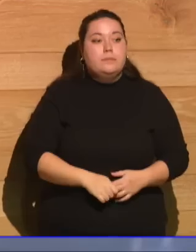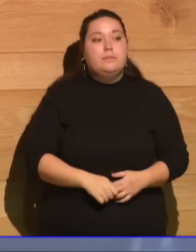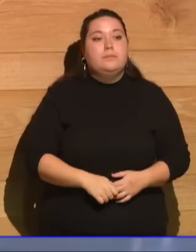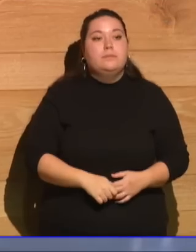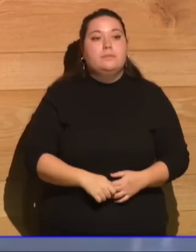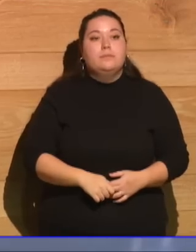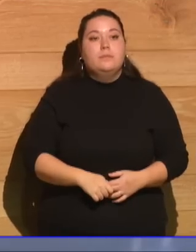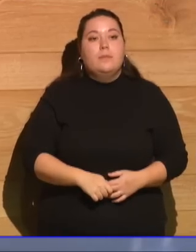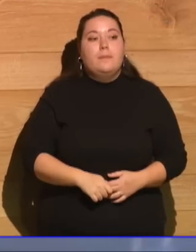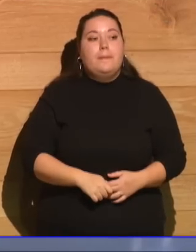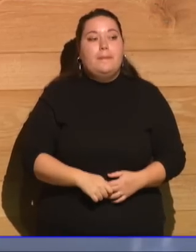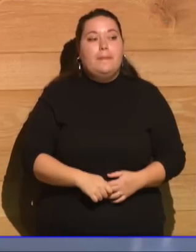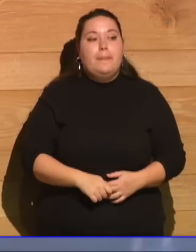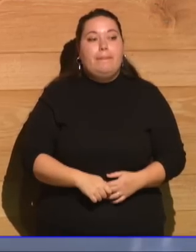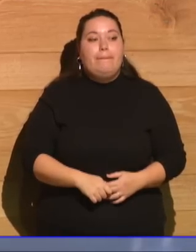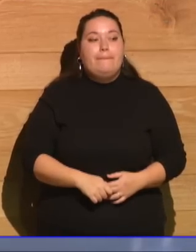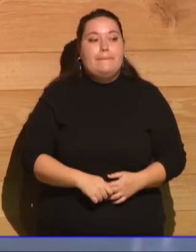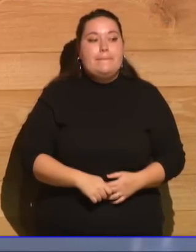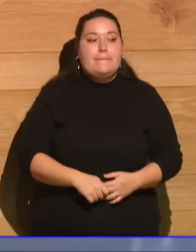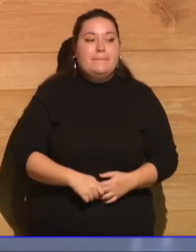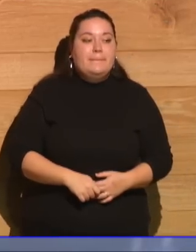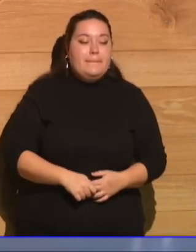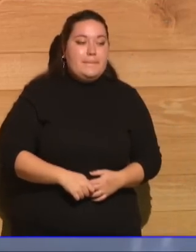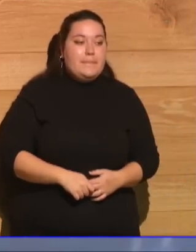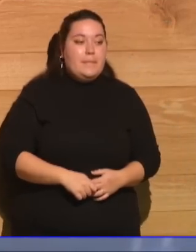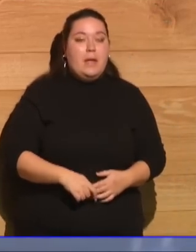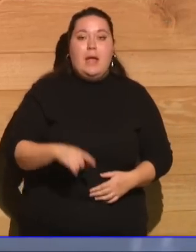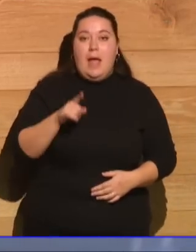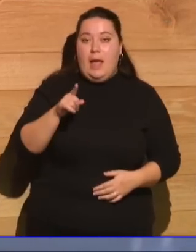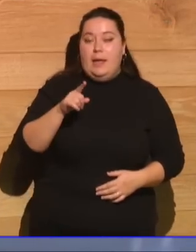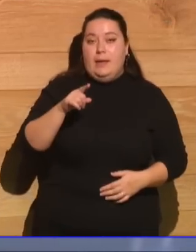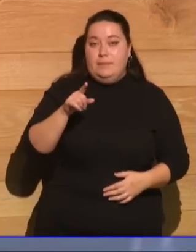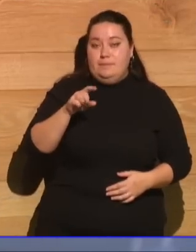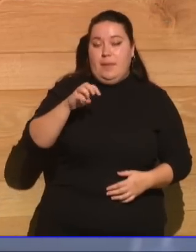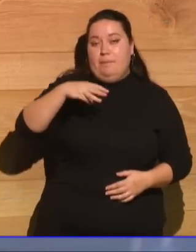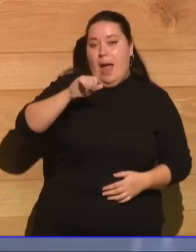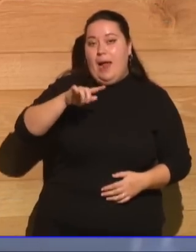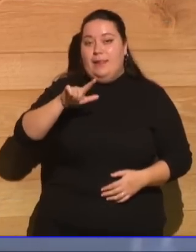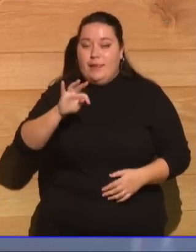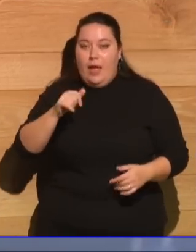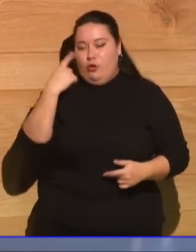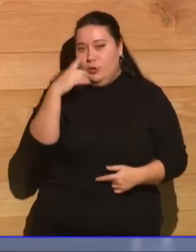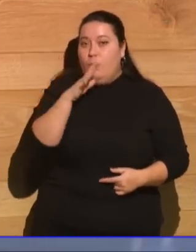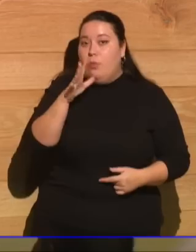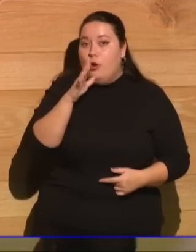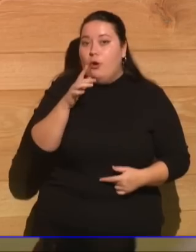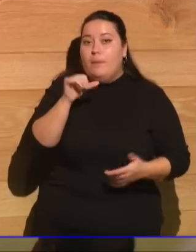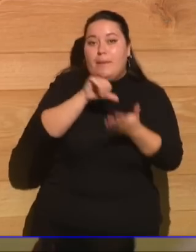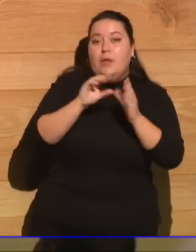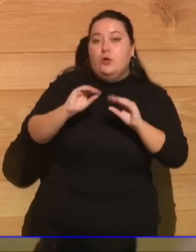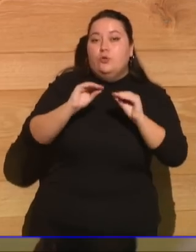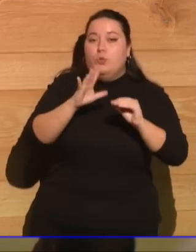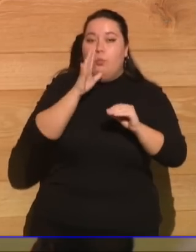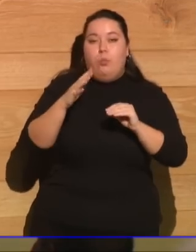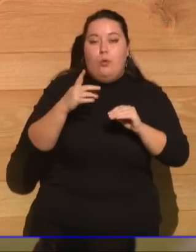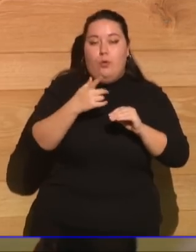Malta, inmediatamente. Javi cuando tiene un dato no te lo escatima. Porque ahí se jugó el España-Malta. Claro. Mira qué grande Malta para